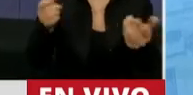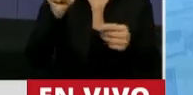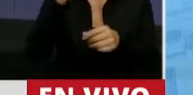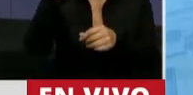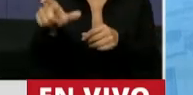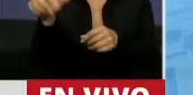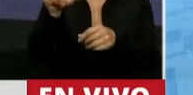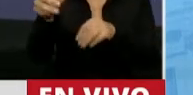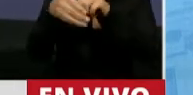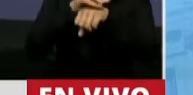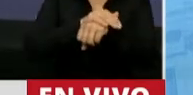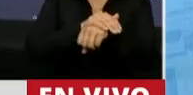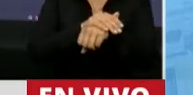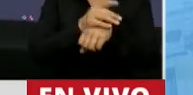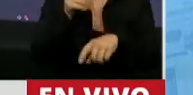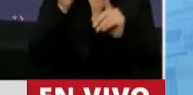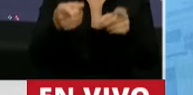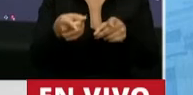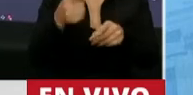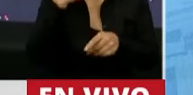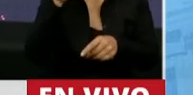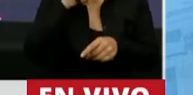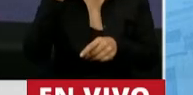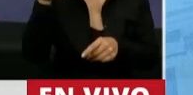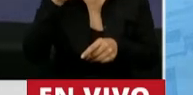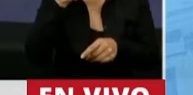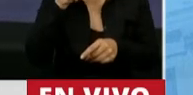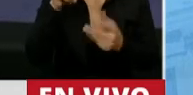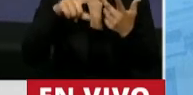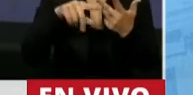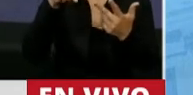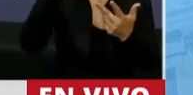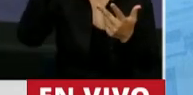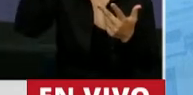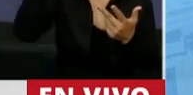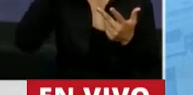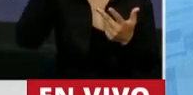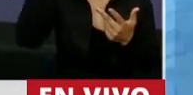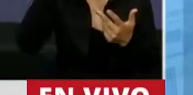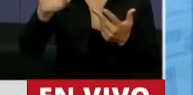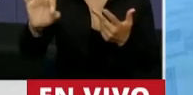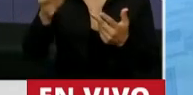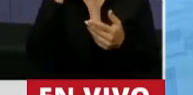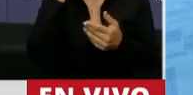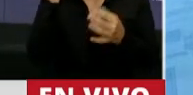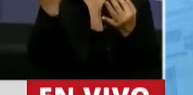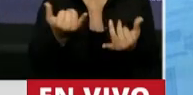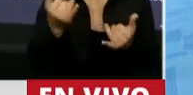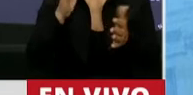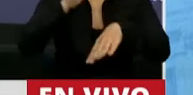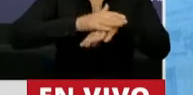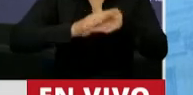al licenciado Rodríguez Larreta, al doctor Diego Santilli, al doctor Marcelo D'Alessandro, que quedó claramente demostrado con los audios que la